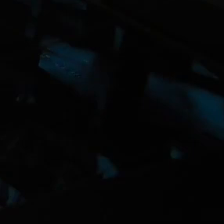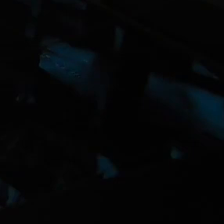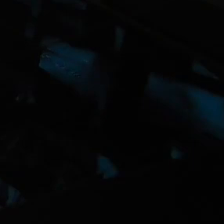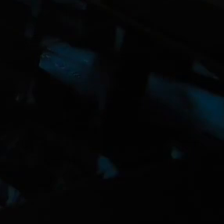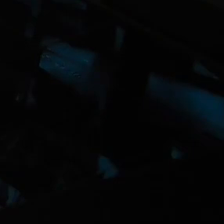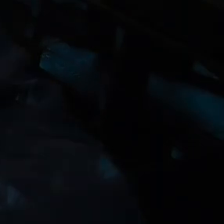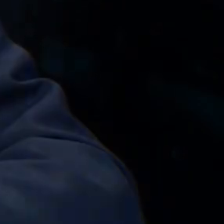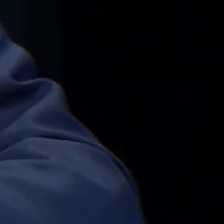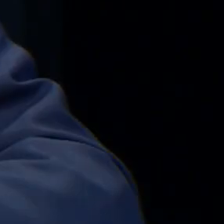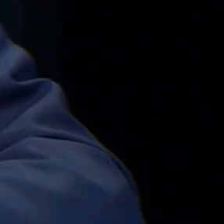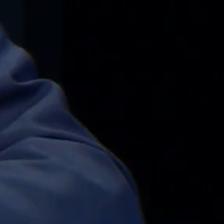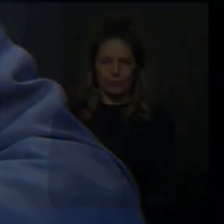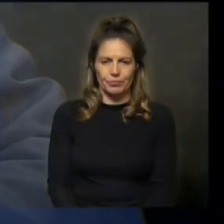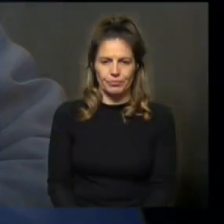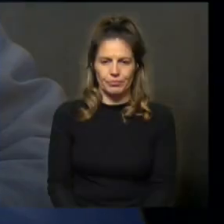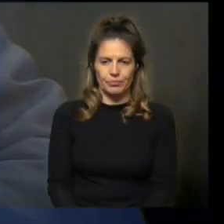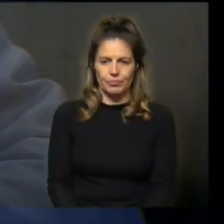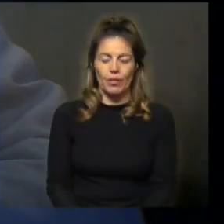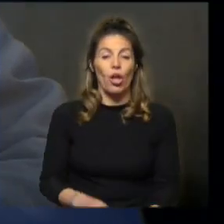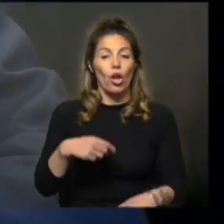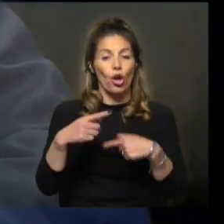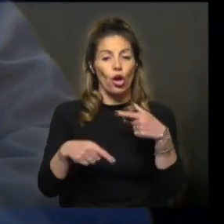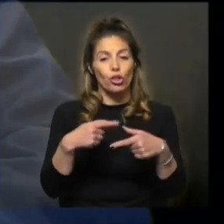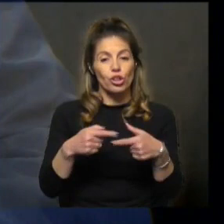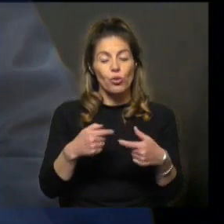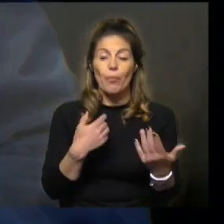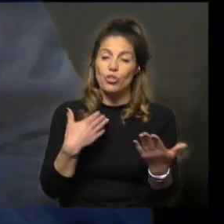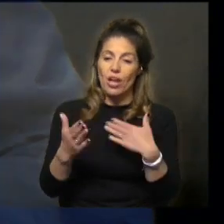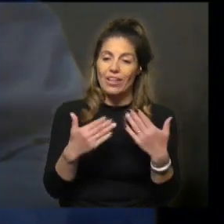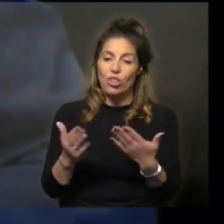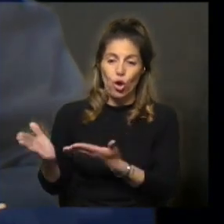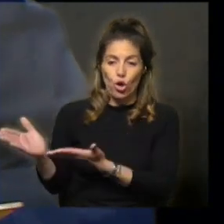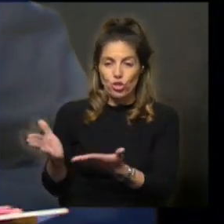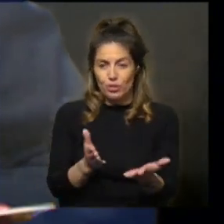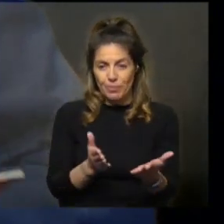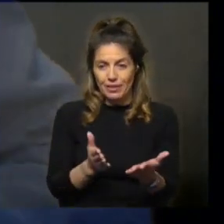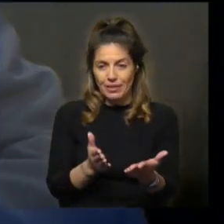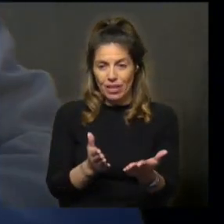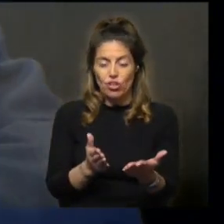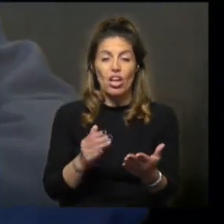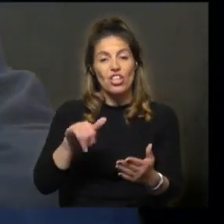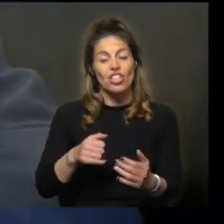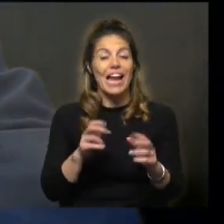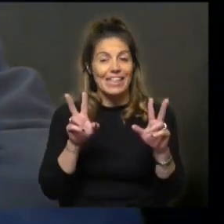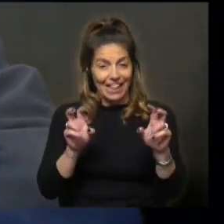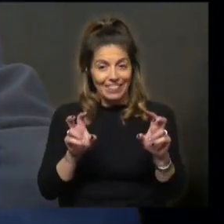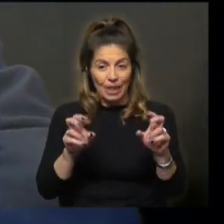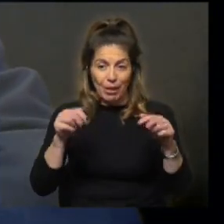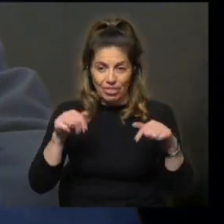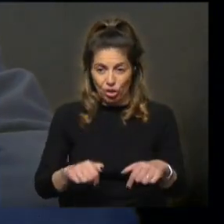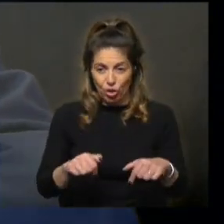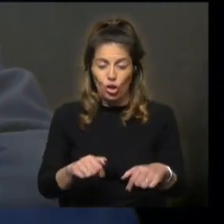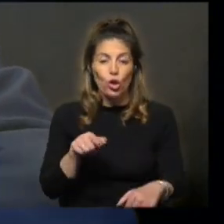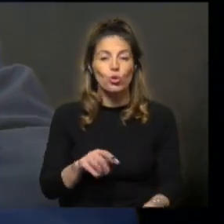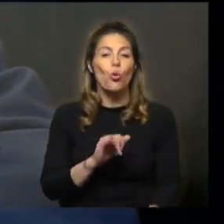historia seguimos conversando con Graciela Jorge y gabri estamos en el tema eh tú me